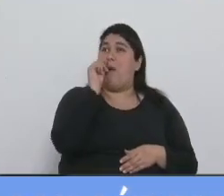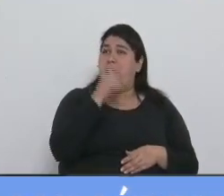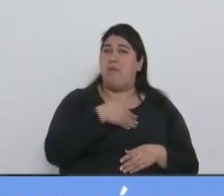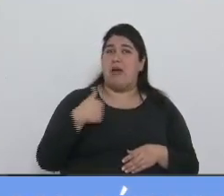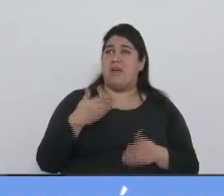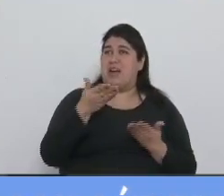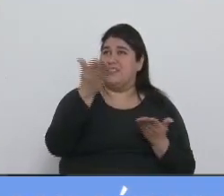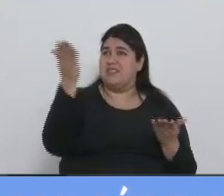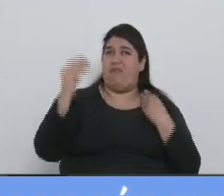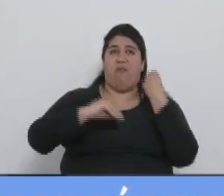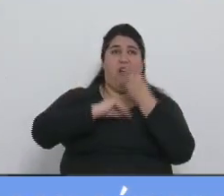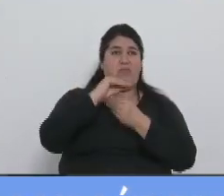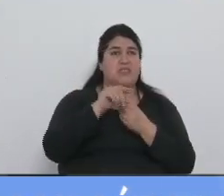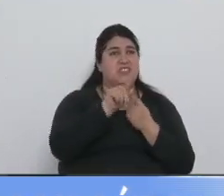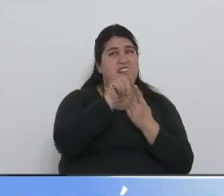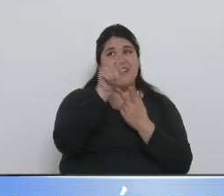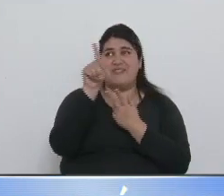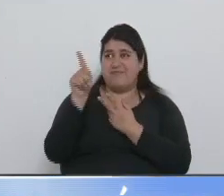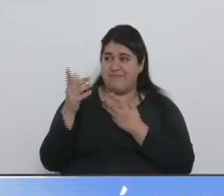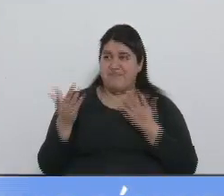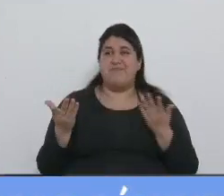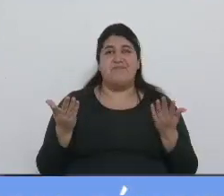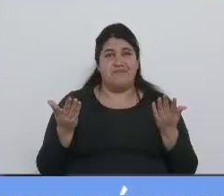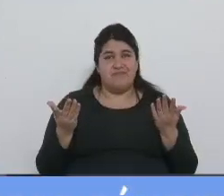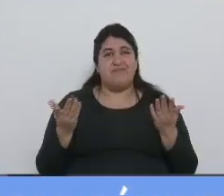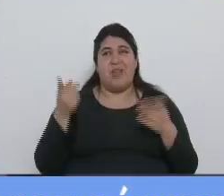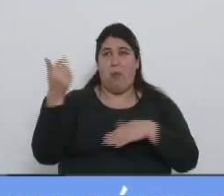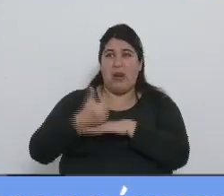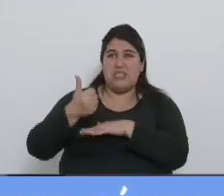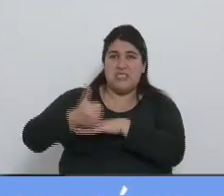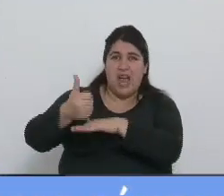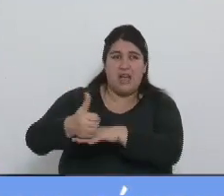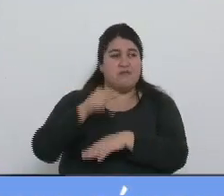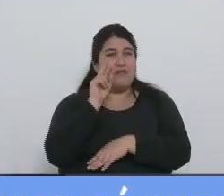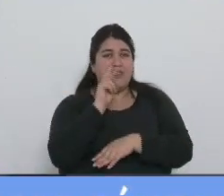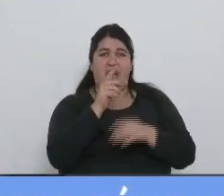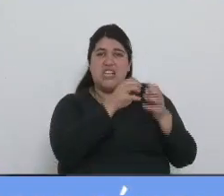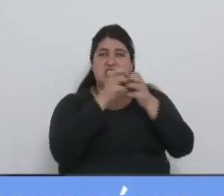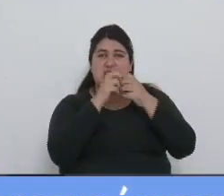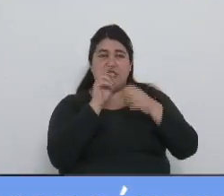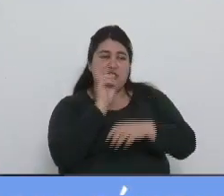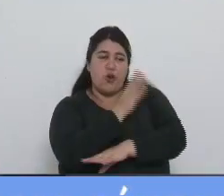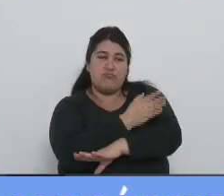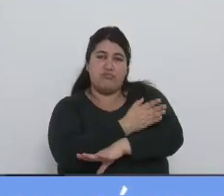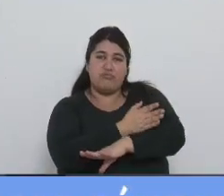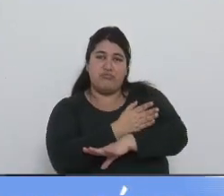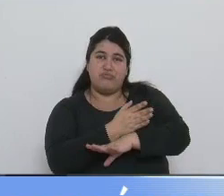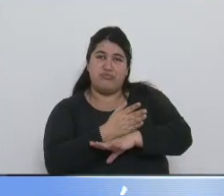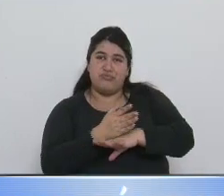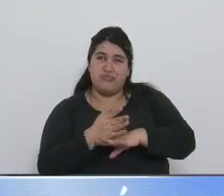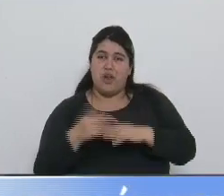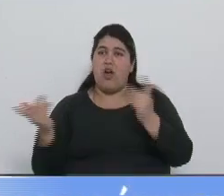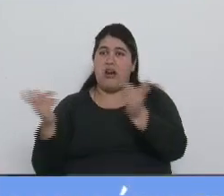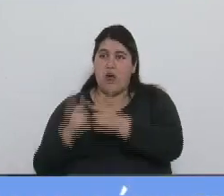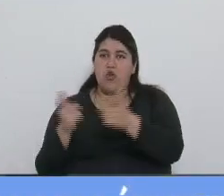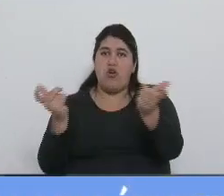mamás, las familias que están presentes acá o siguiendo la sesión en los despachos o a lo